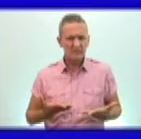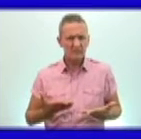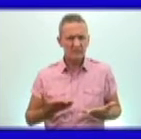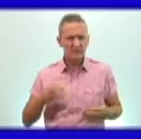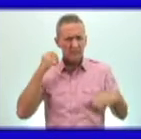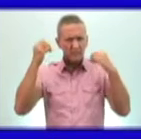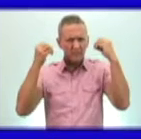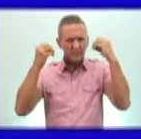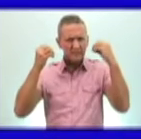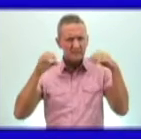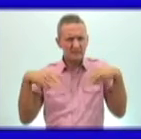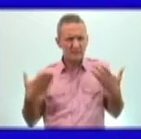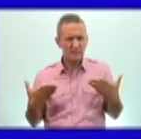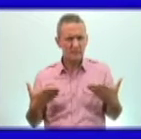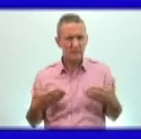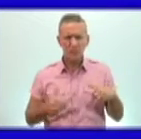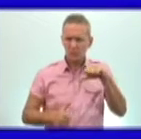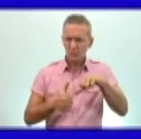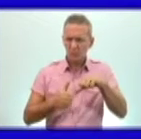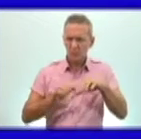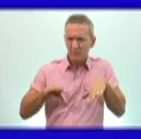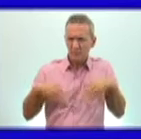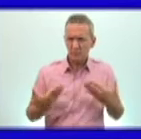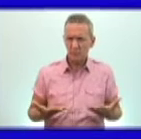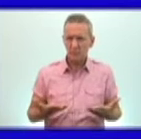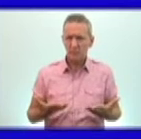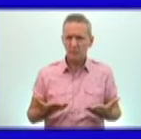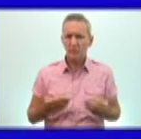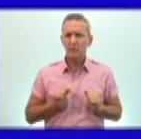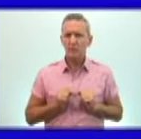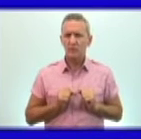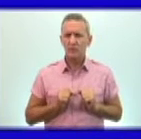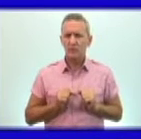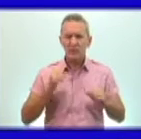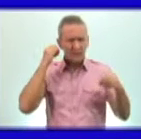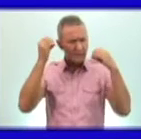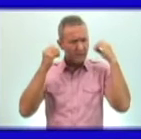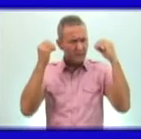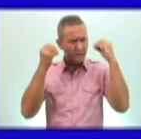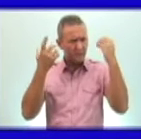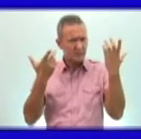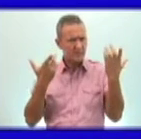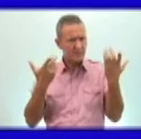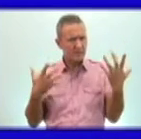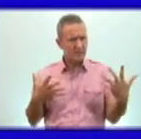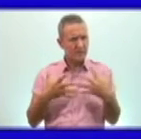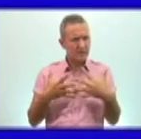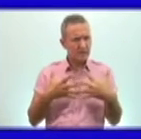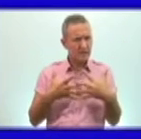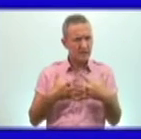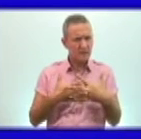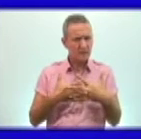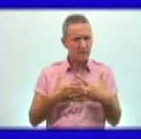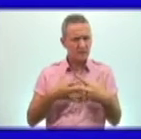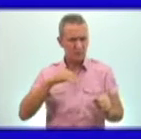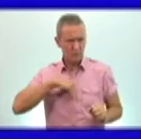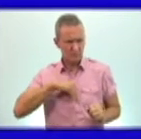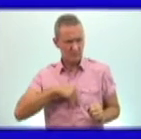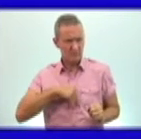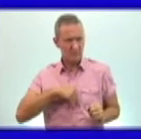pensamos? ¿Cómo nos comportamos? En definitiva, el pensamiento tiene que ver con el